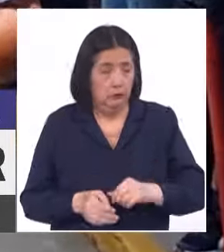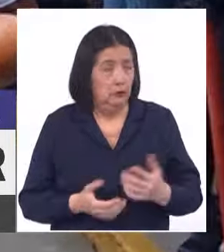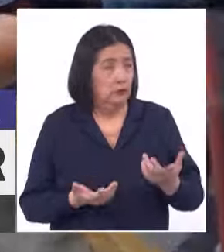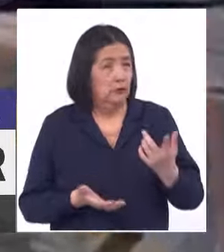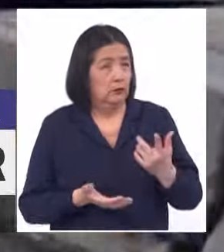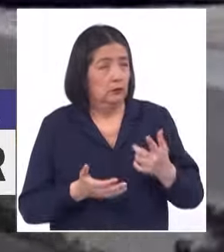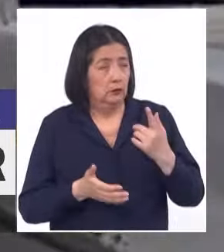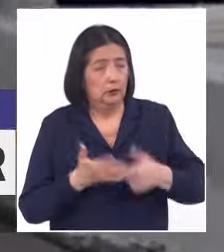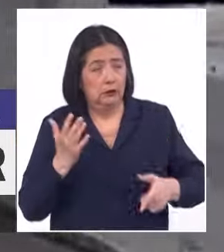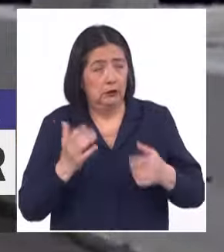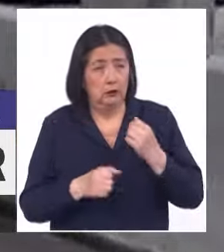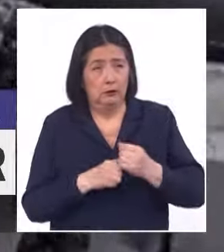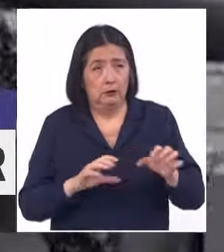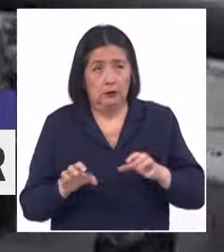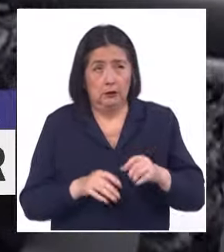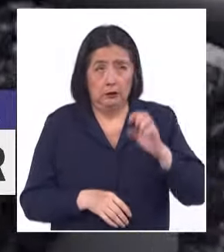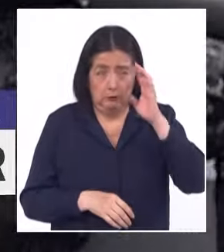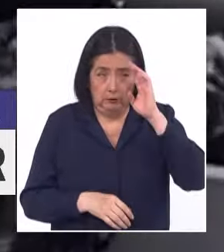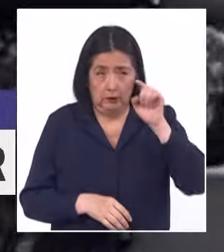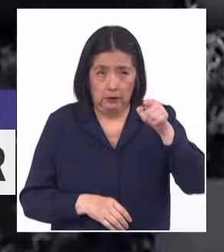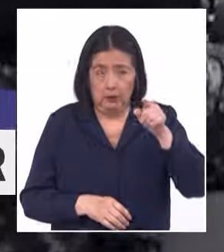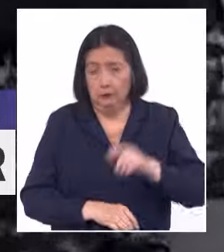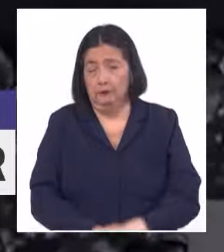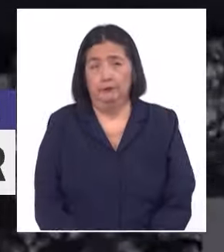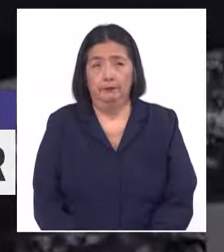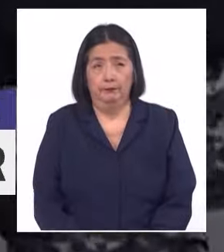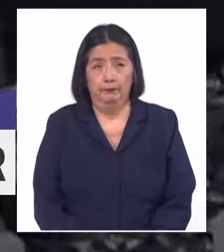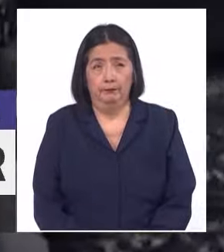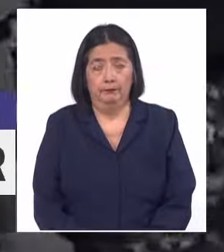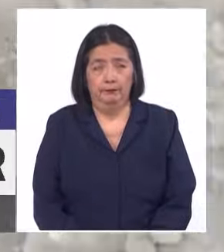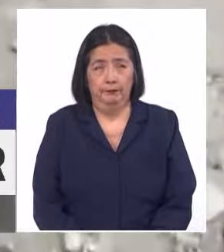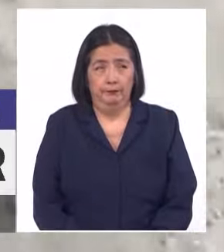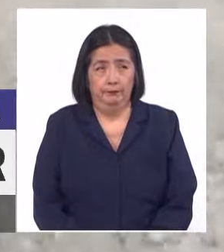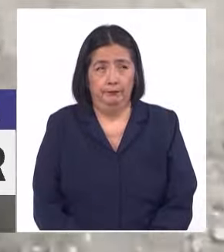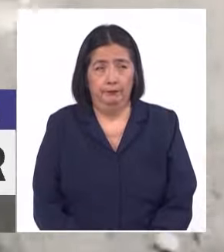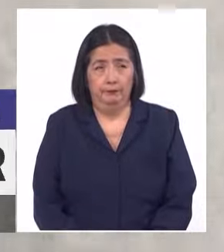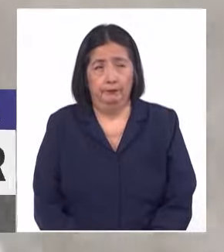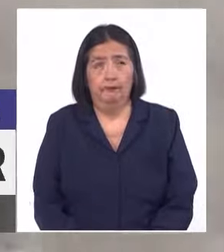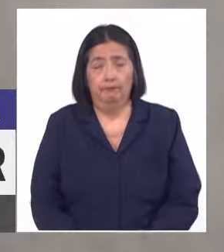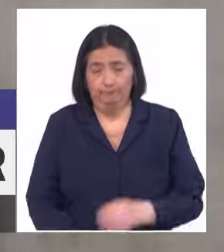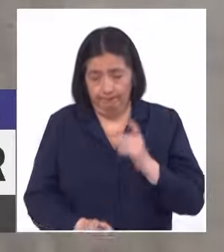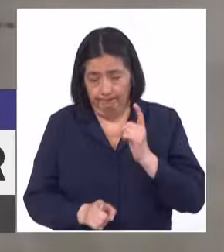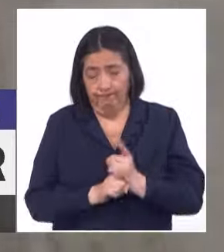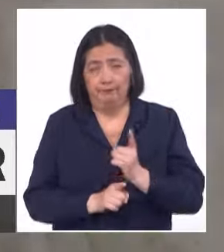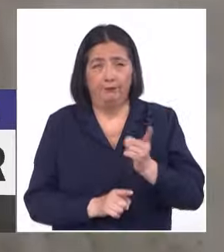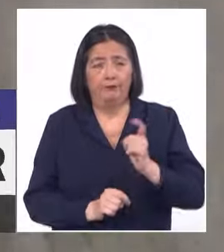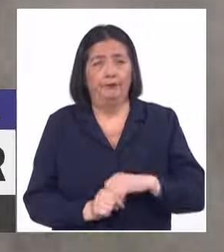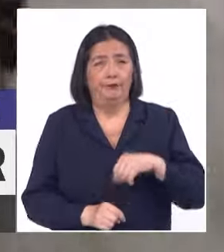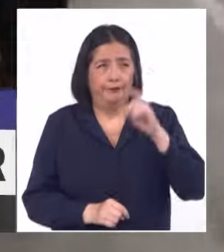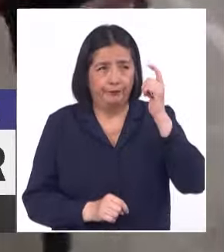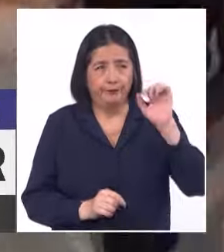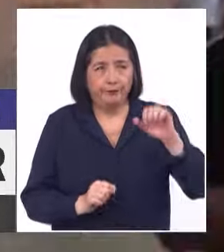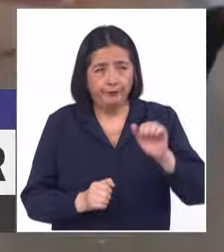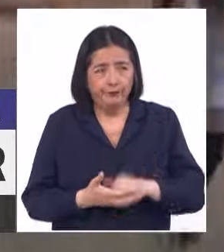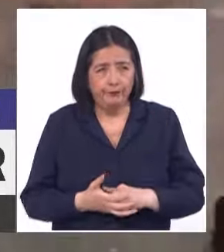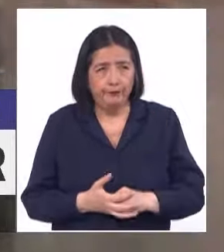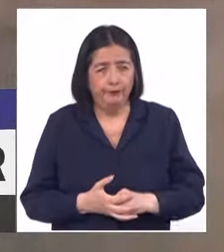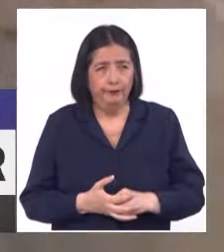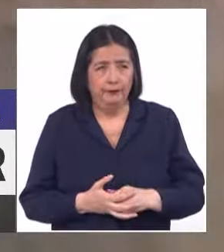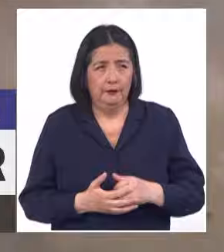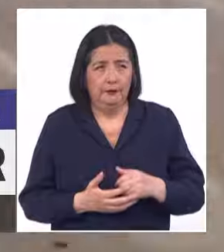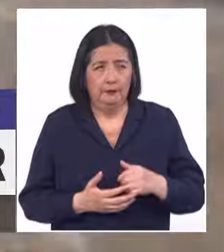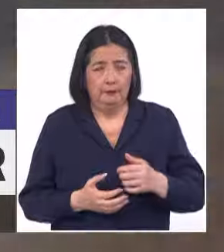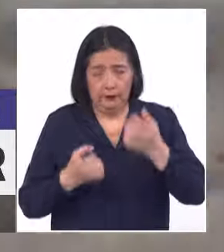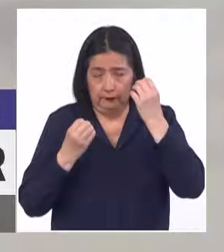es el trabajo que está haciendo la policía allí en la zona? Así es, Lorena. Para darte a conocer también, Lorena,